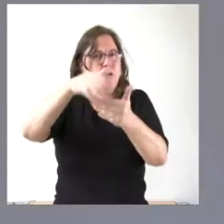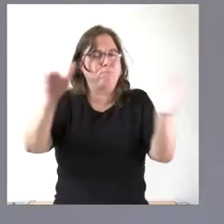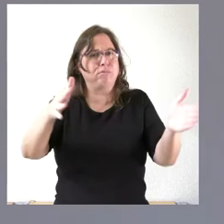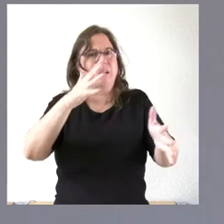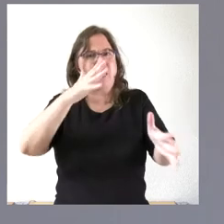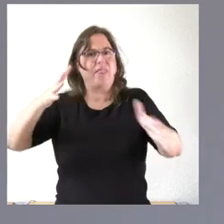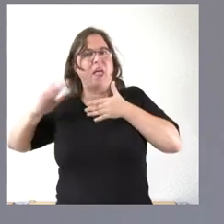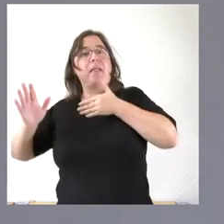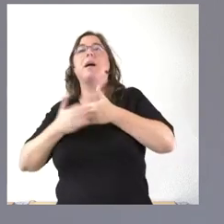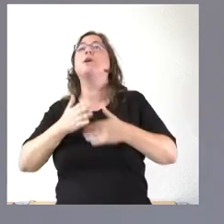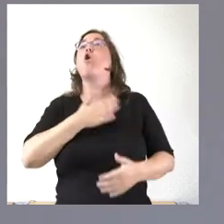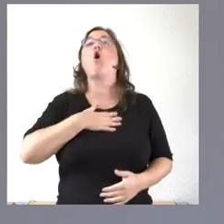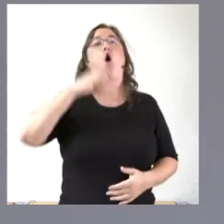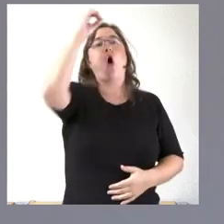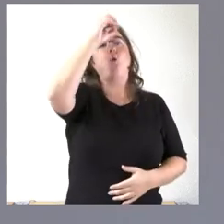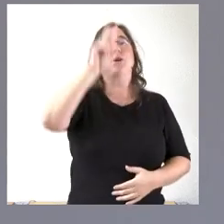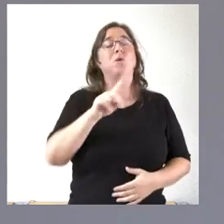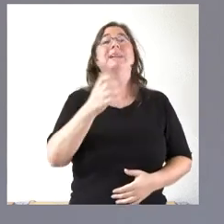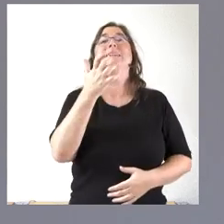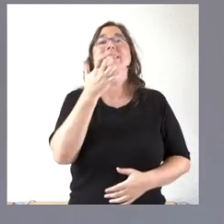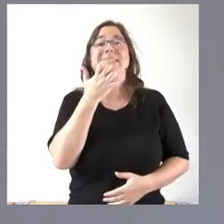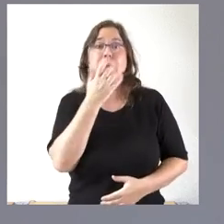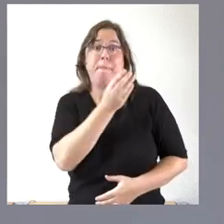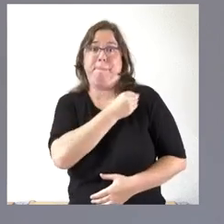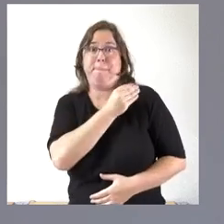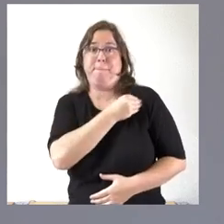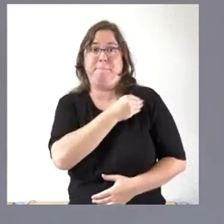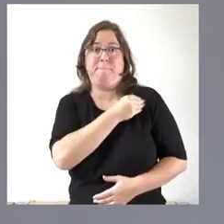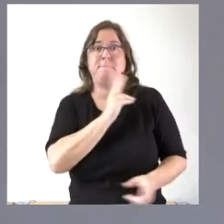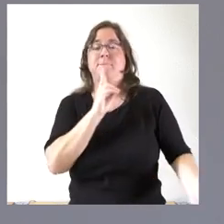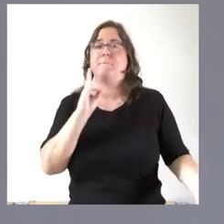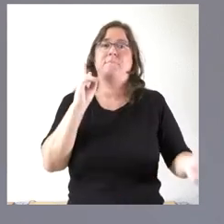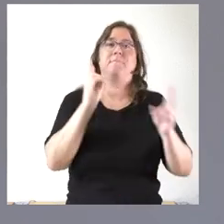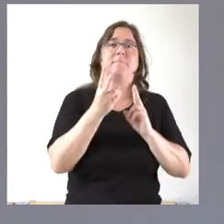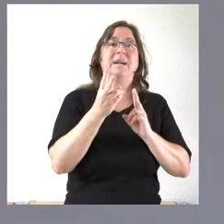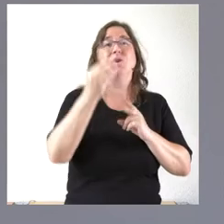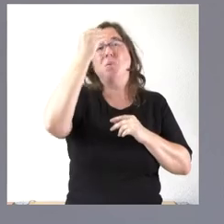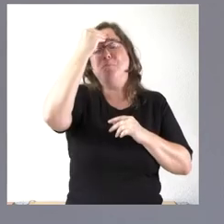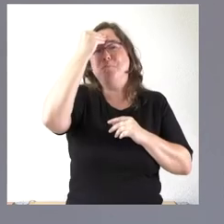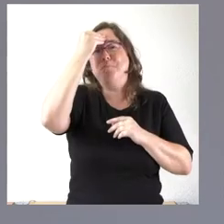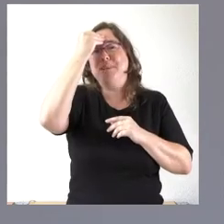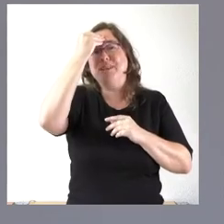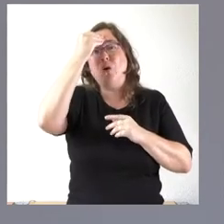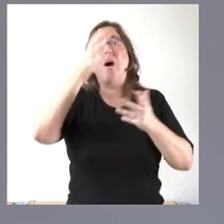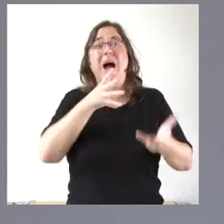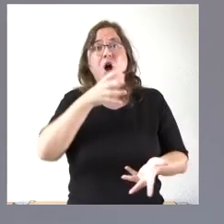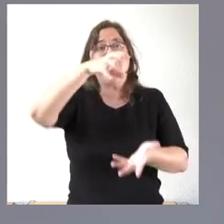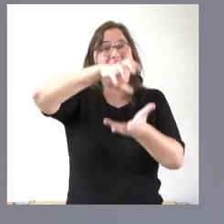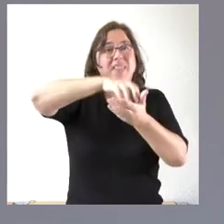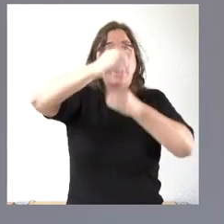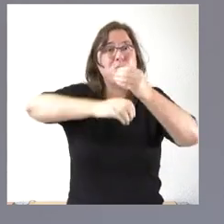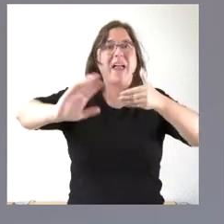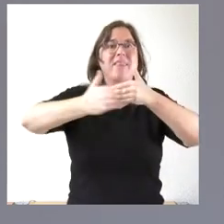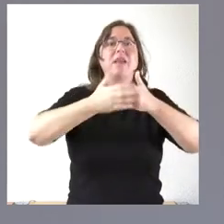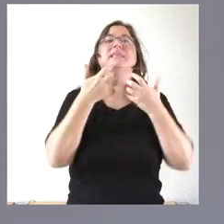trata de lo que yo piense, pero si usted me pregunta, le diré primero, es un error cerrar en este momento las centrales nucleares que están